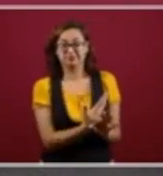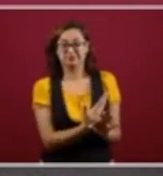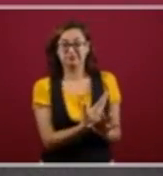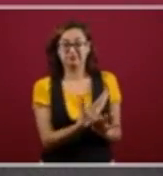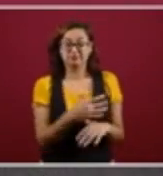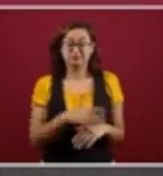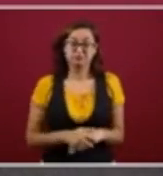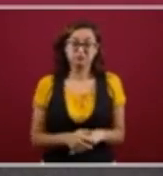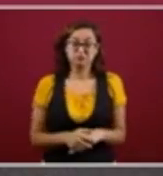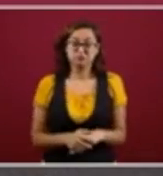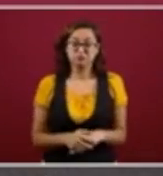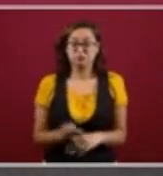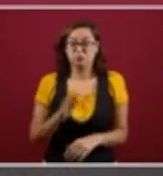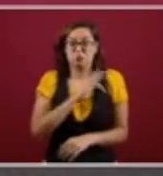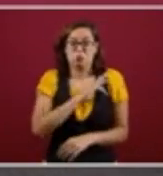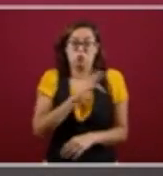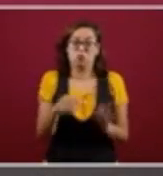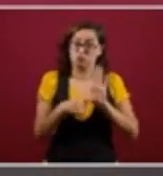Se los puedo probar, nada más que,